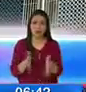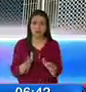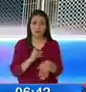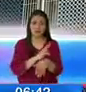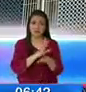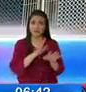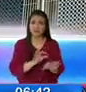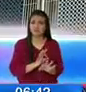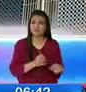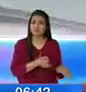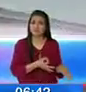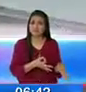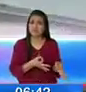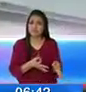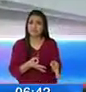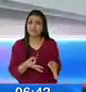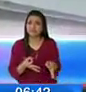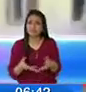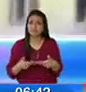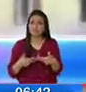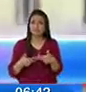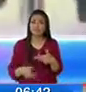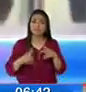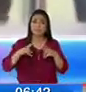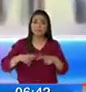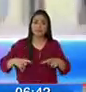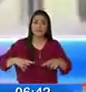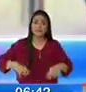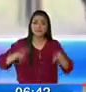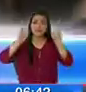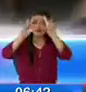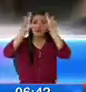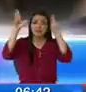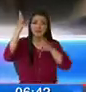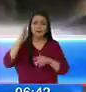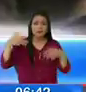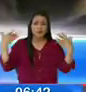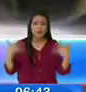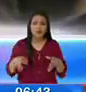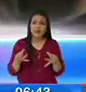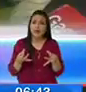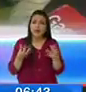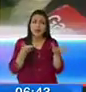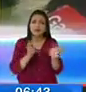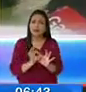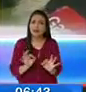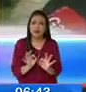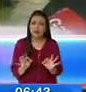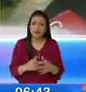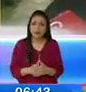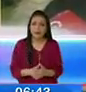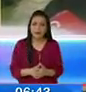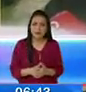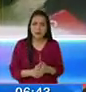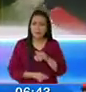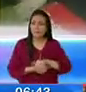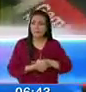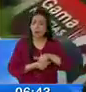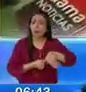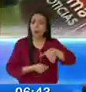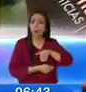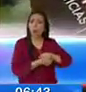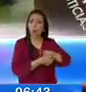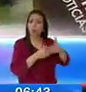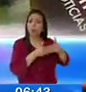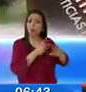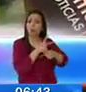Fiscalía no se aceleren los pasos para poder avanzar con la investigación en un caso tan grave como el de Odebrecht. Aquí no vamos a taparle a nadie. Si